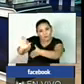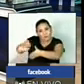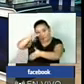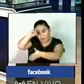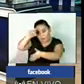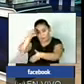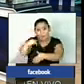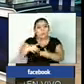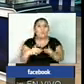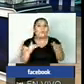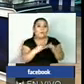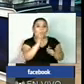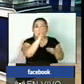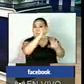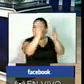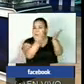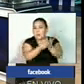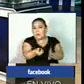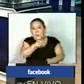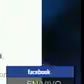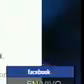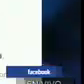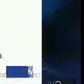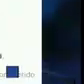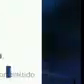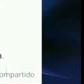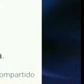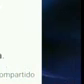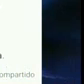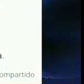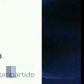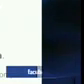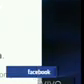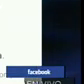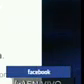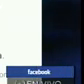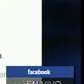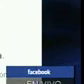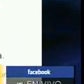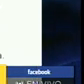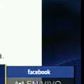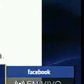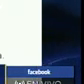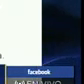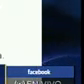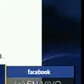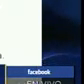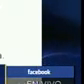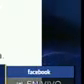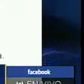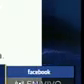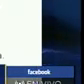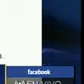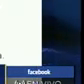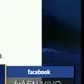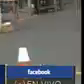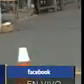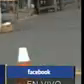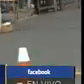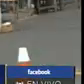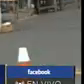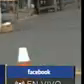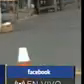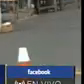por supuesto, las noticias internacionales. Mientras, vamos con los titulares. A 10 se eleva la cifra de personas fallecidas por COVID-19 en El Salvador.